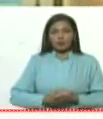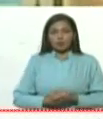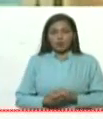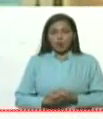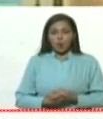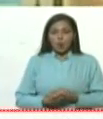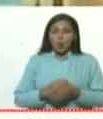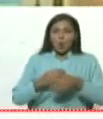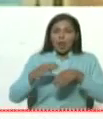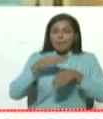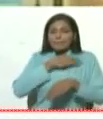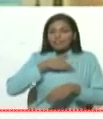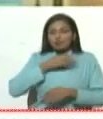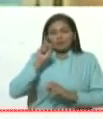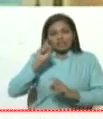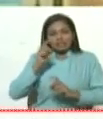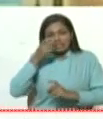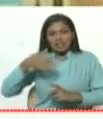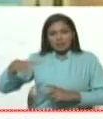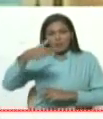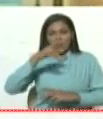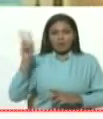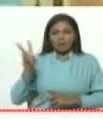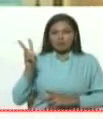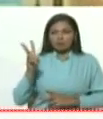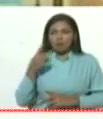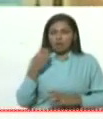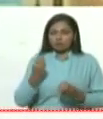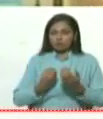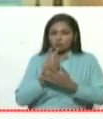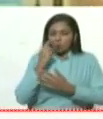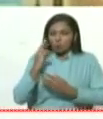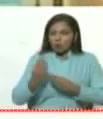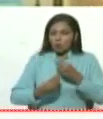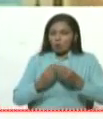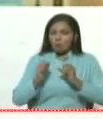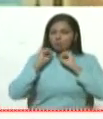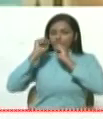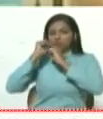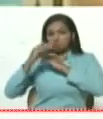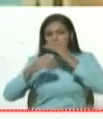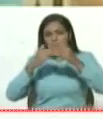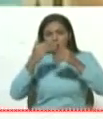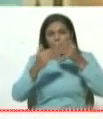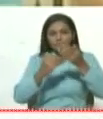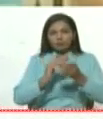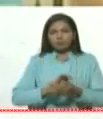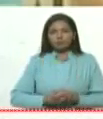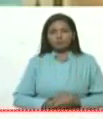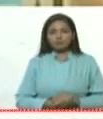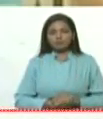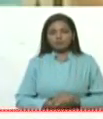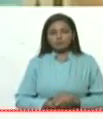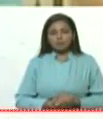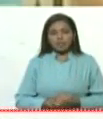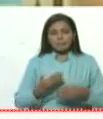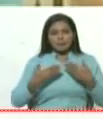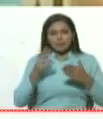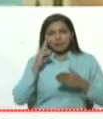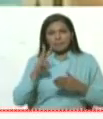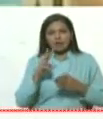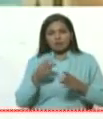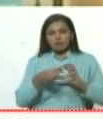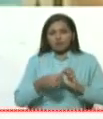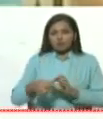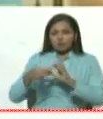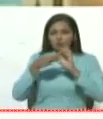misión necesaria, ¿no?, que ya va dando sus frutos, sus logros, ¿no?, y que permiten, fíjense ustedes,